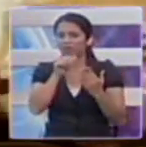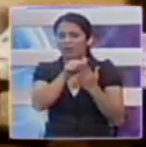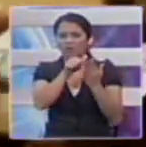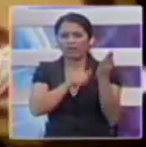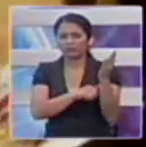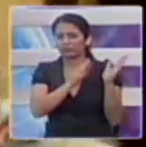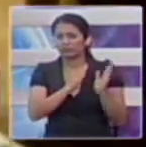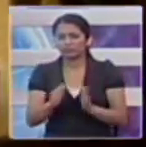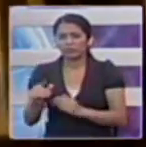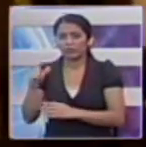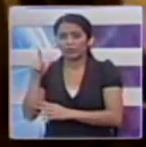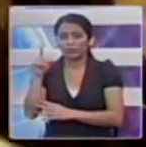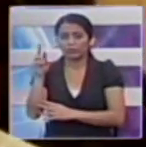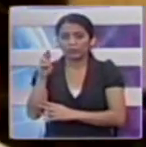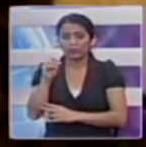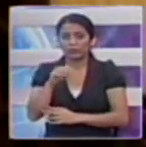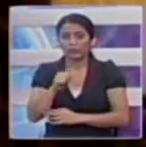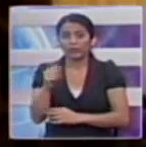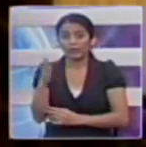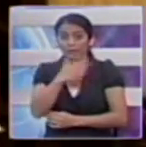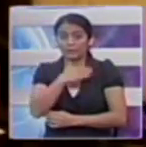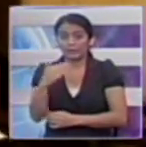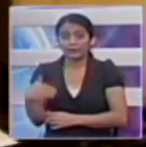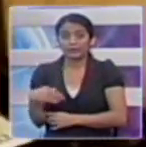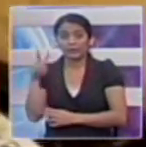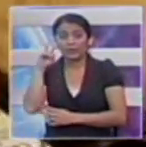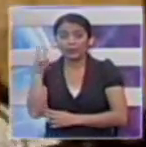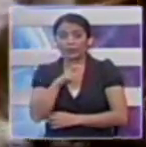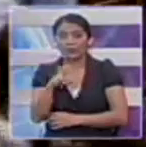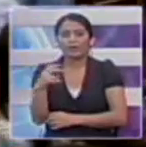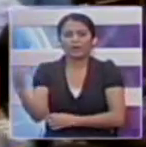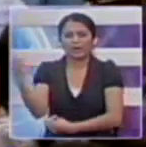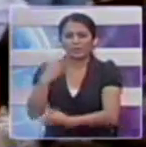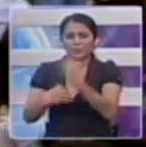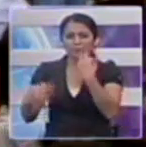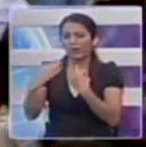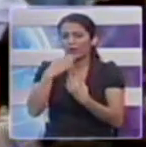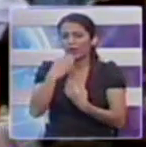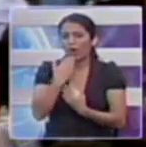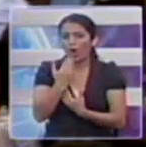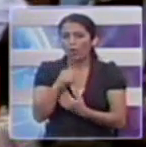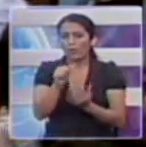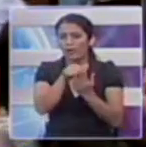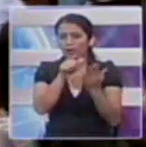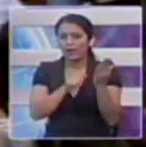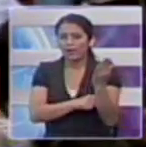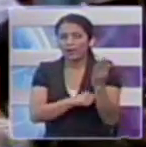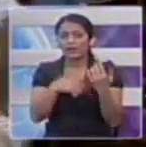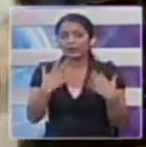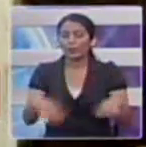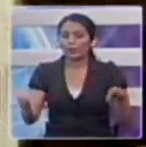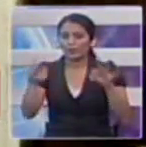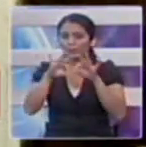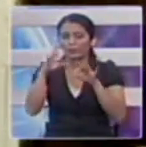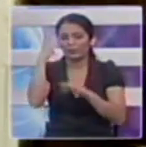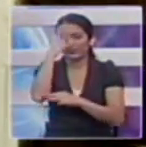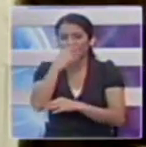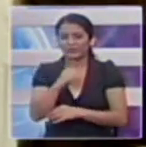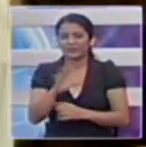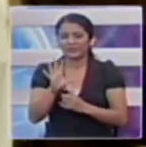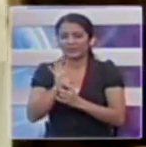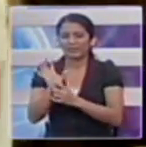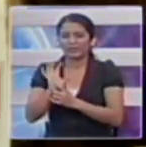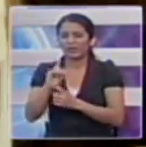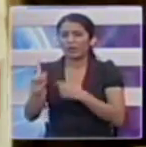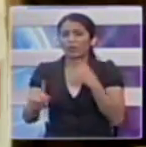Gloria Gallardo, presidenta de la empresa municipal de turismo, quien destacó entre los eventos la Feria 2016. Esto es el 5